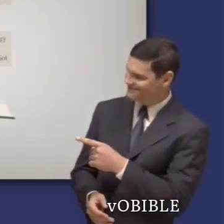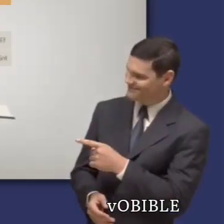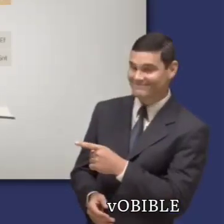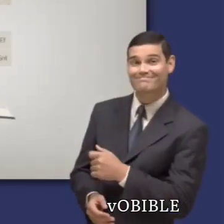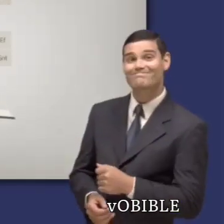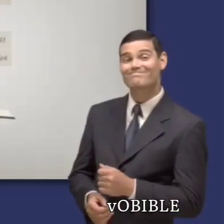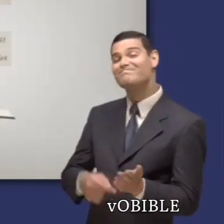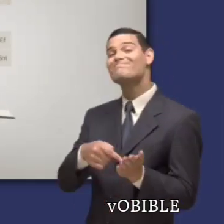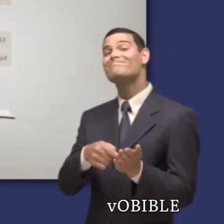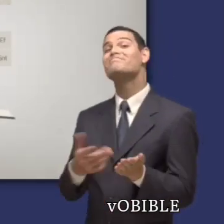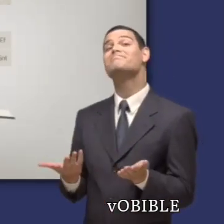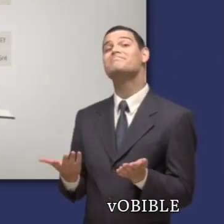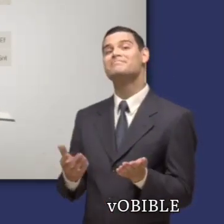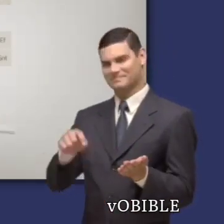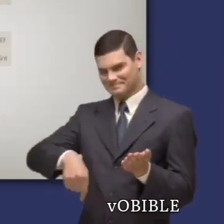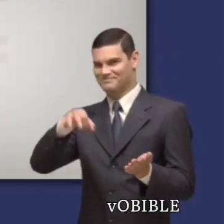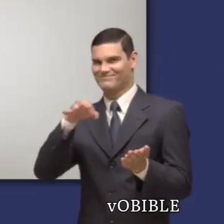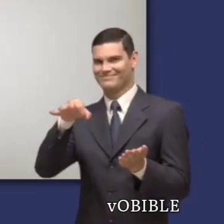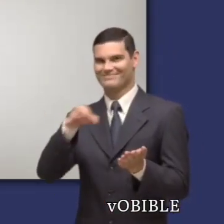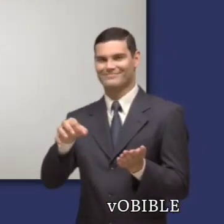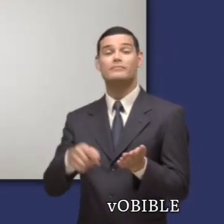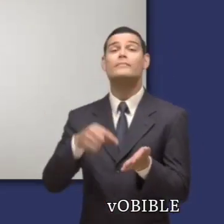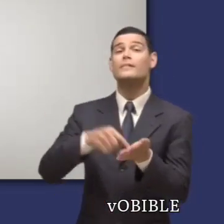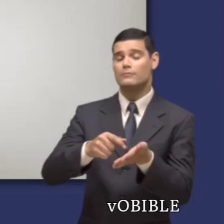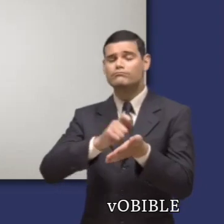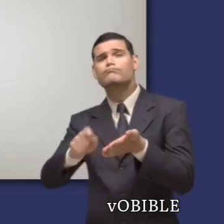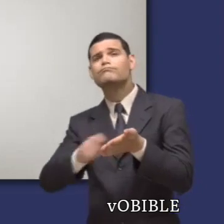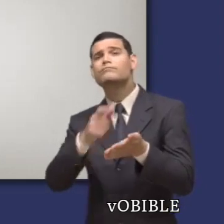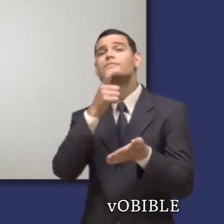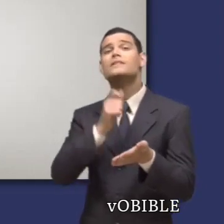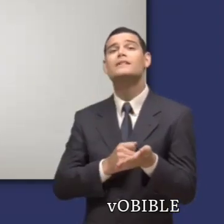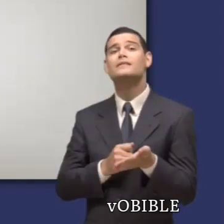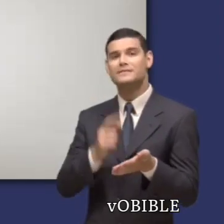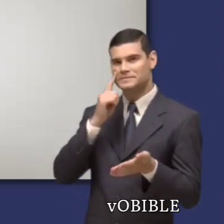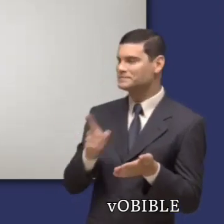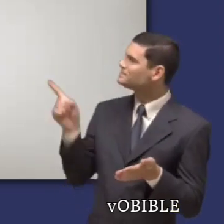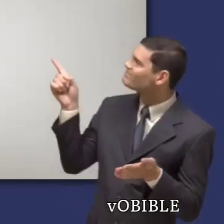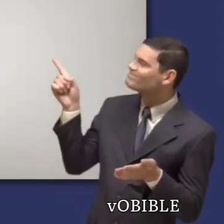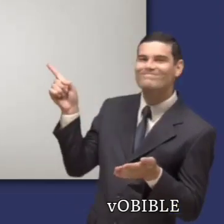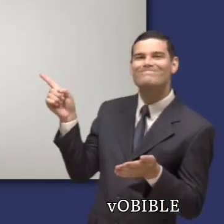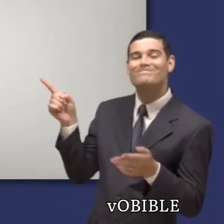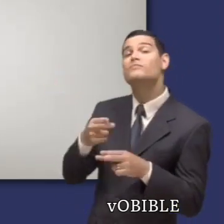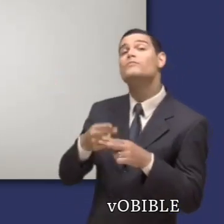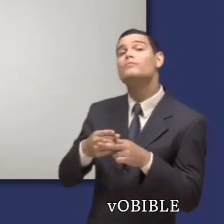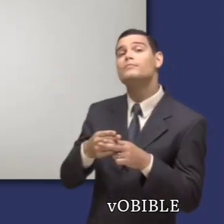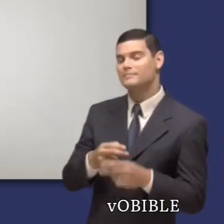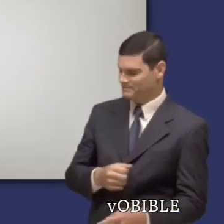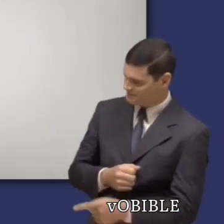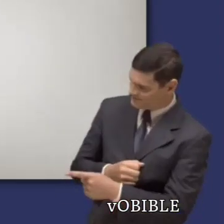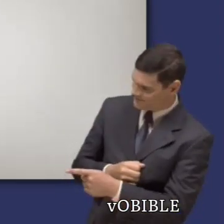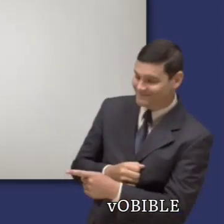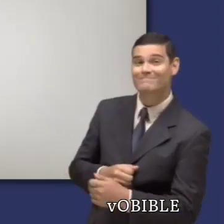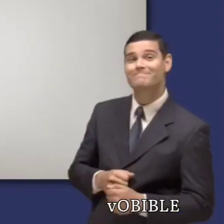Información sobre el libro de Hechos de Apóstoles. El evangelista Lucas también escribió el libro de Hechos.